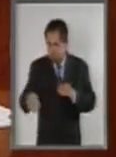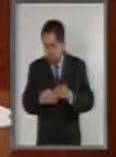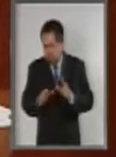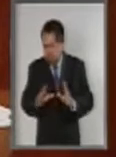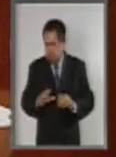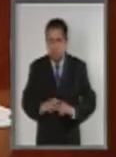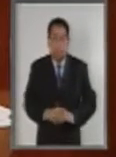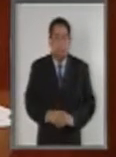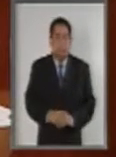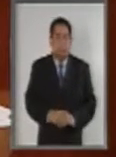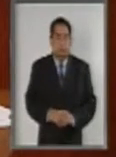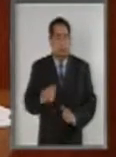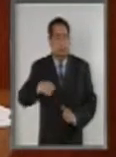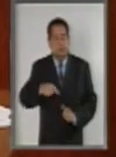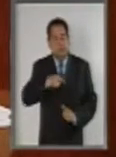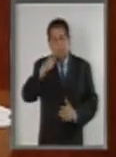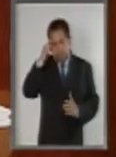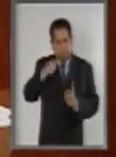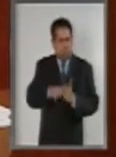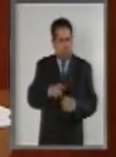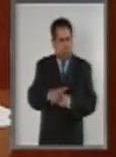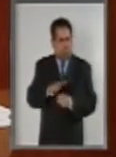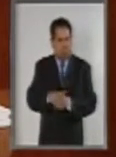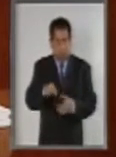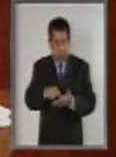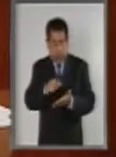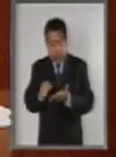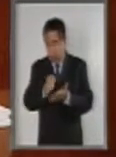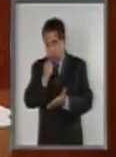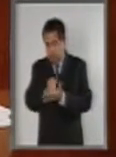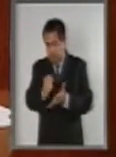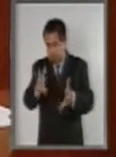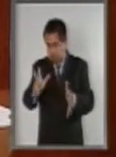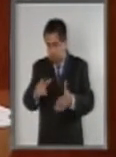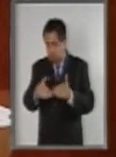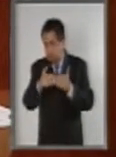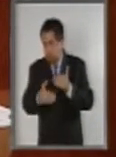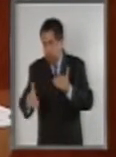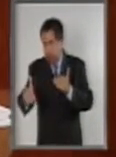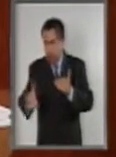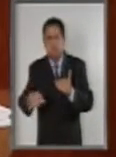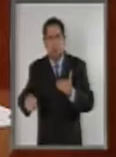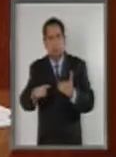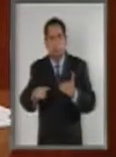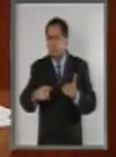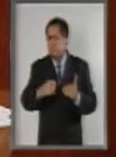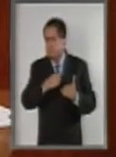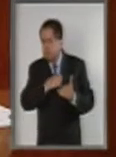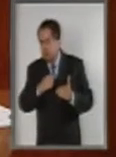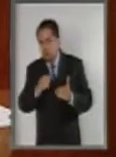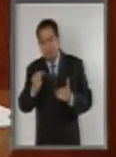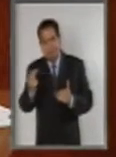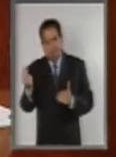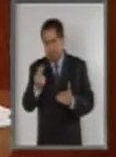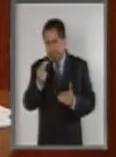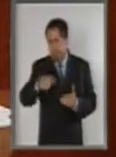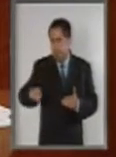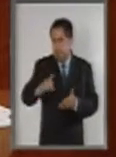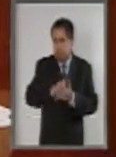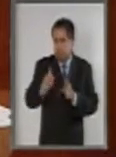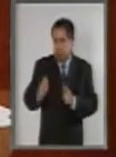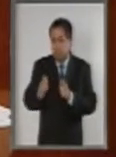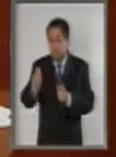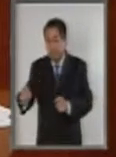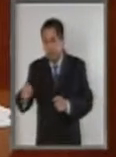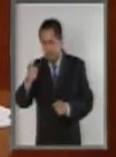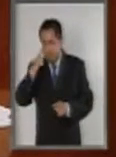incorporarse. Nosotros creemos que a partir de esta aprobación, la educación, además de ser un derecho fundamental y pieza clave